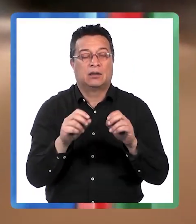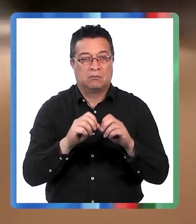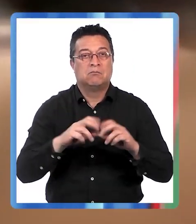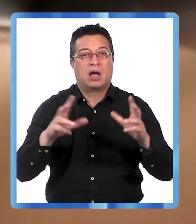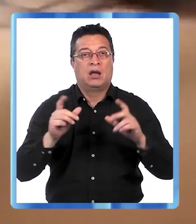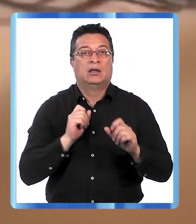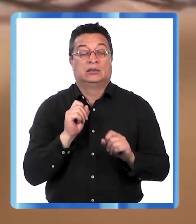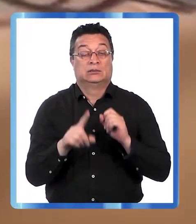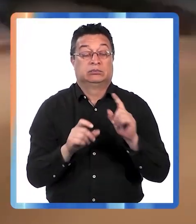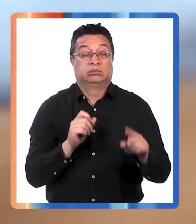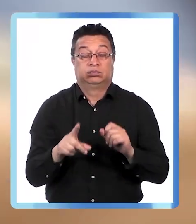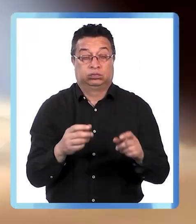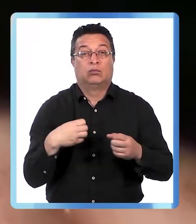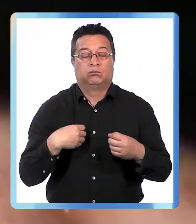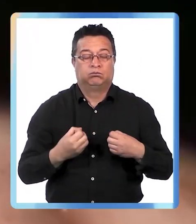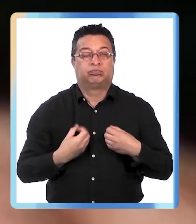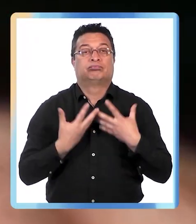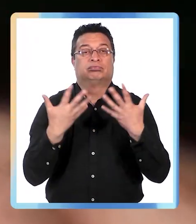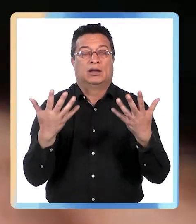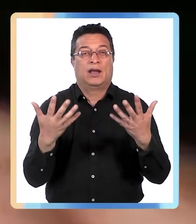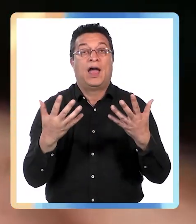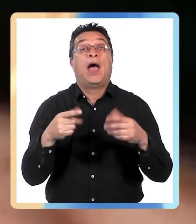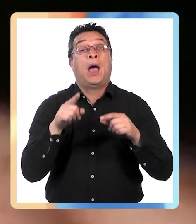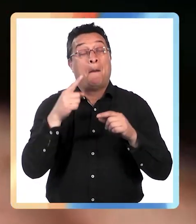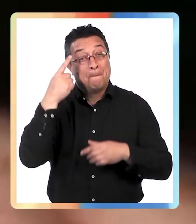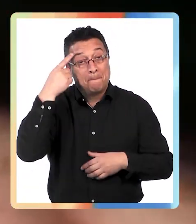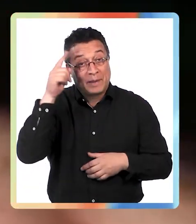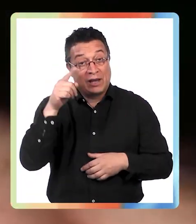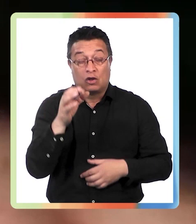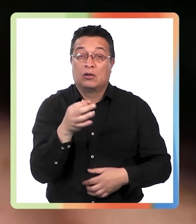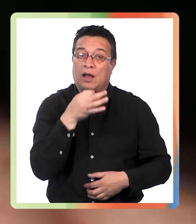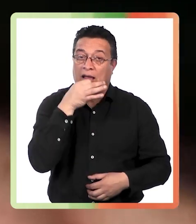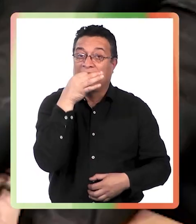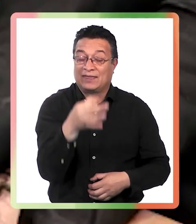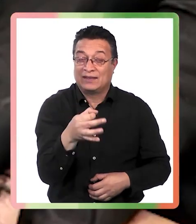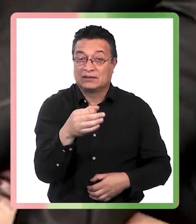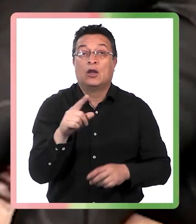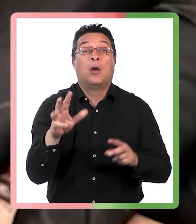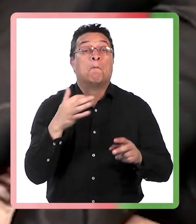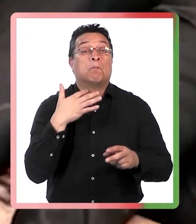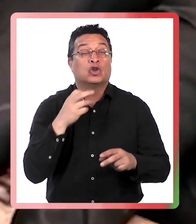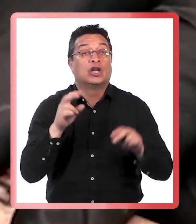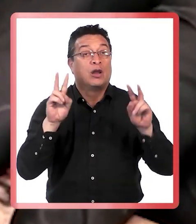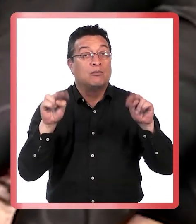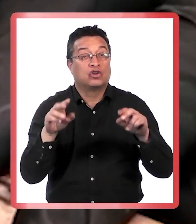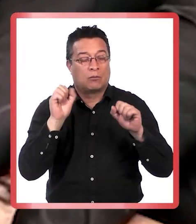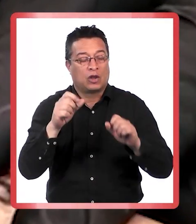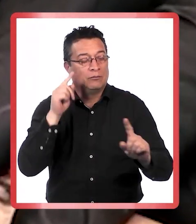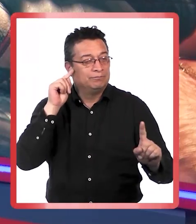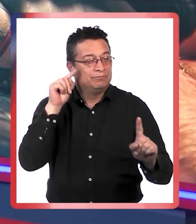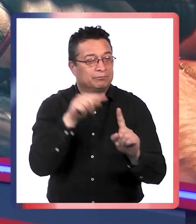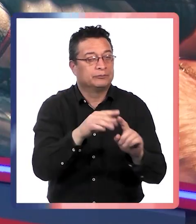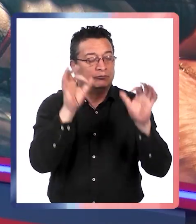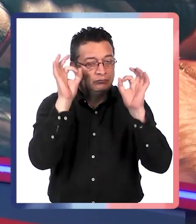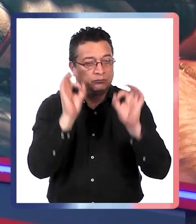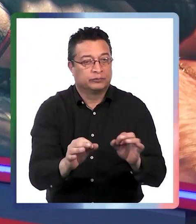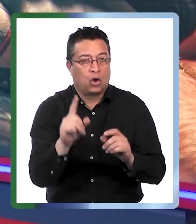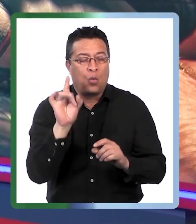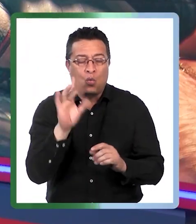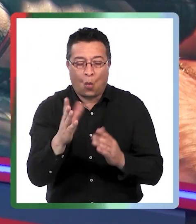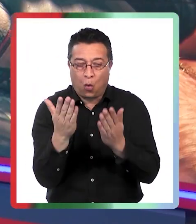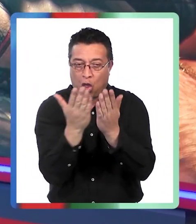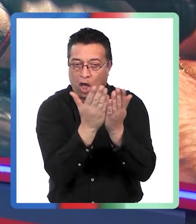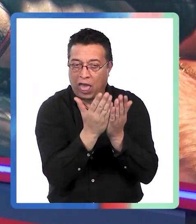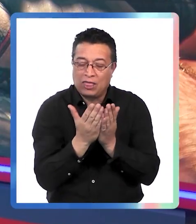una respuesta inmunológica. Sin embargo, recalcaron que la causalidad no puede conferirse a partir de un único